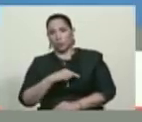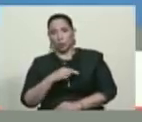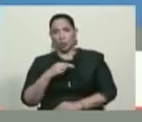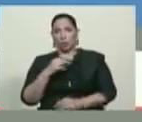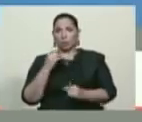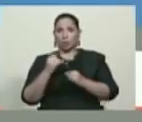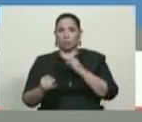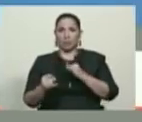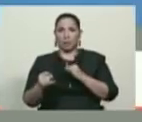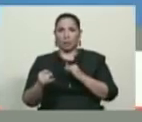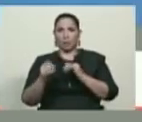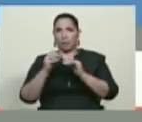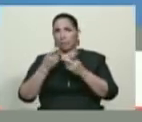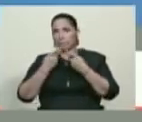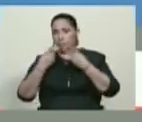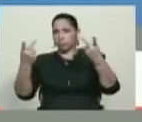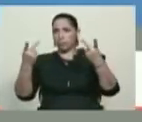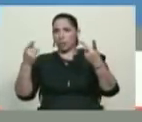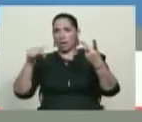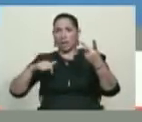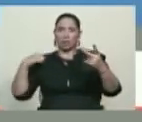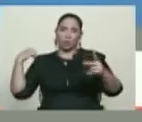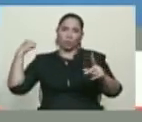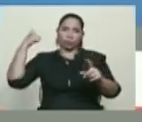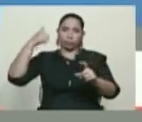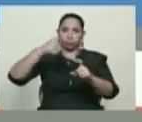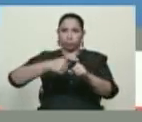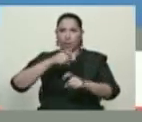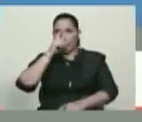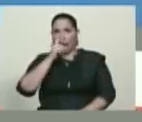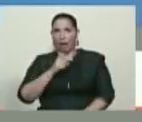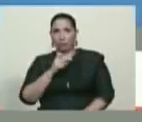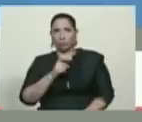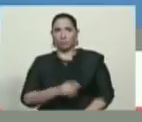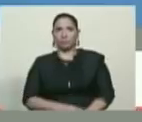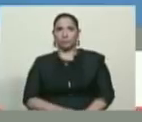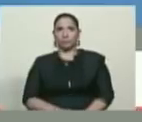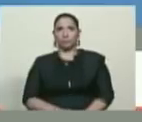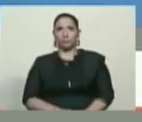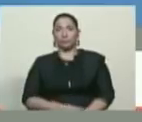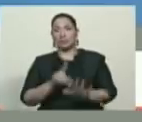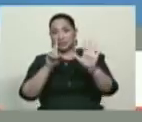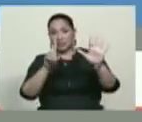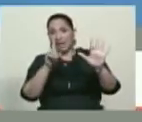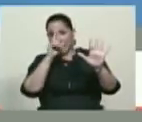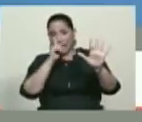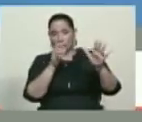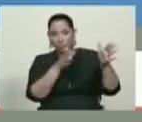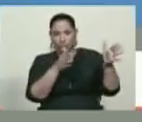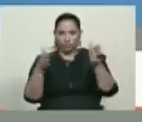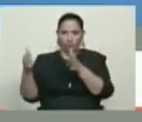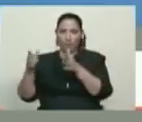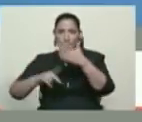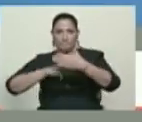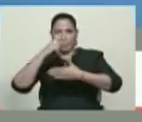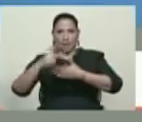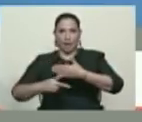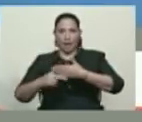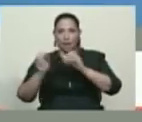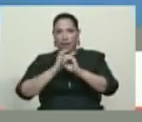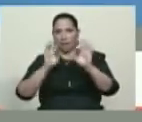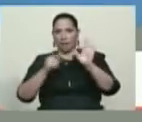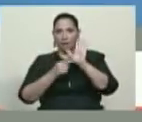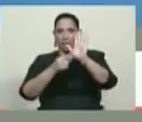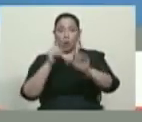decirle que estos años por venir, este sexenio que se presenta con un plan claro, a pesar